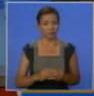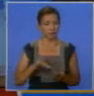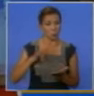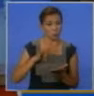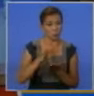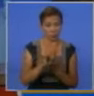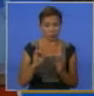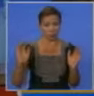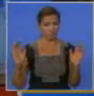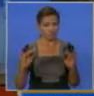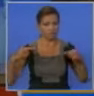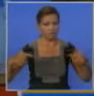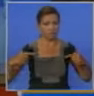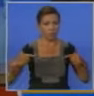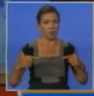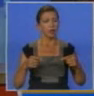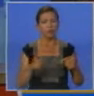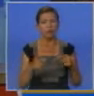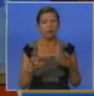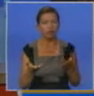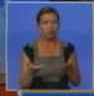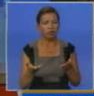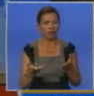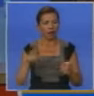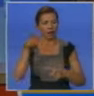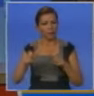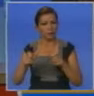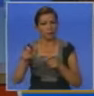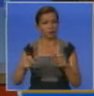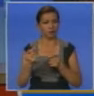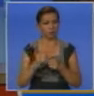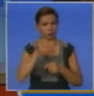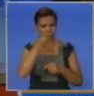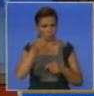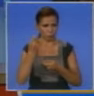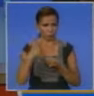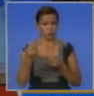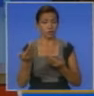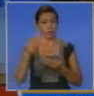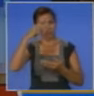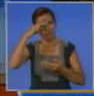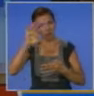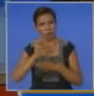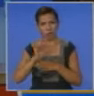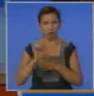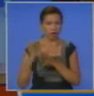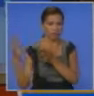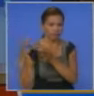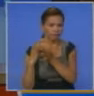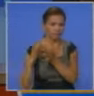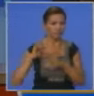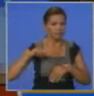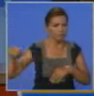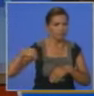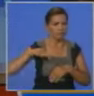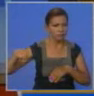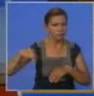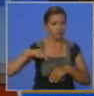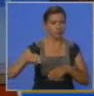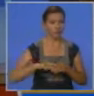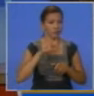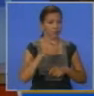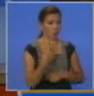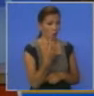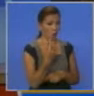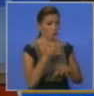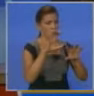estaría relacionada con una red de narcotraficantes que operaba en México y en Ecuador. A los 11 detenidos por este caso